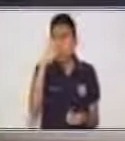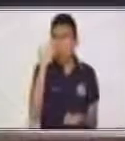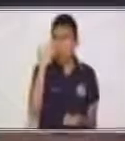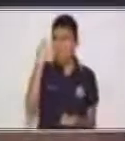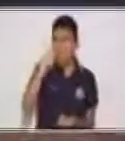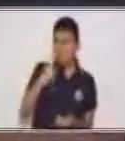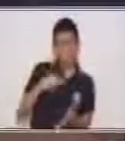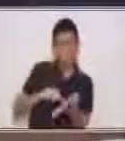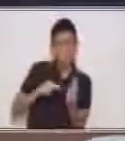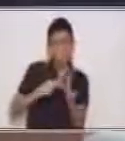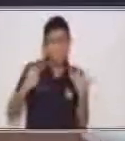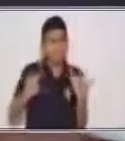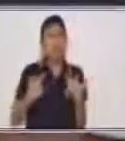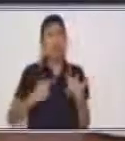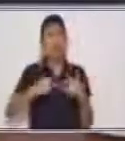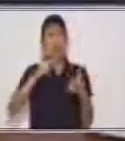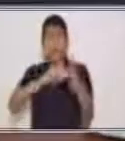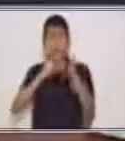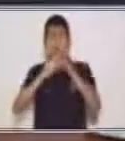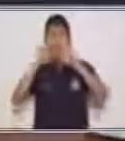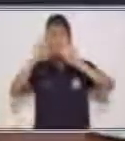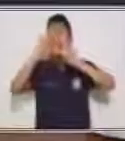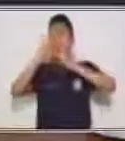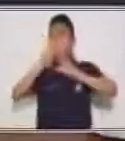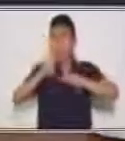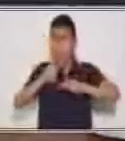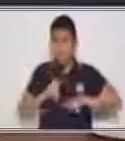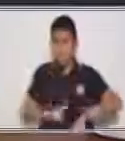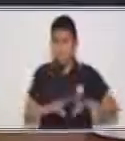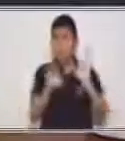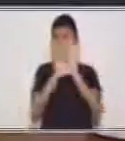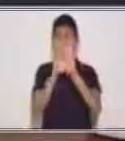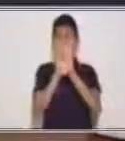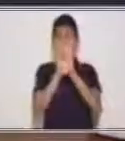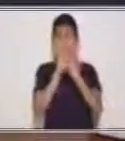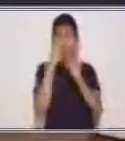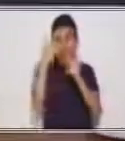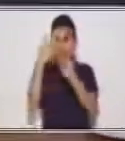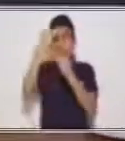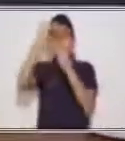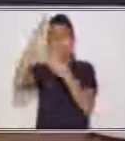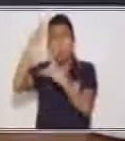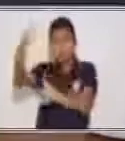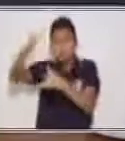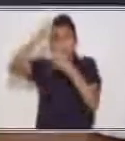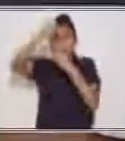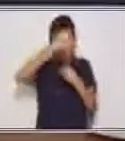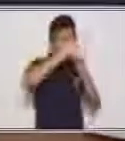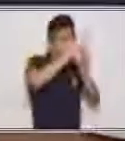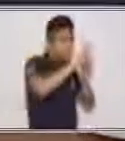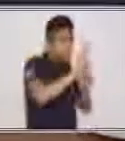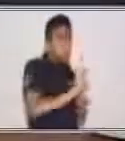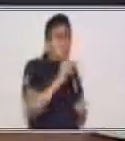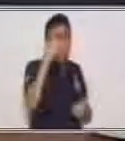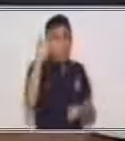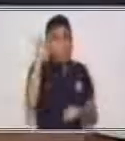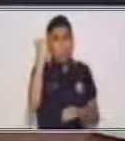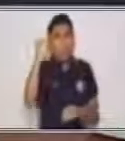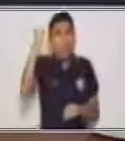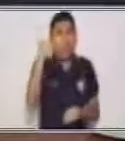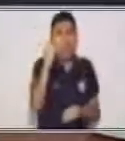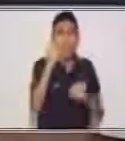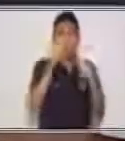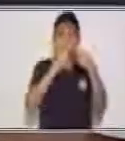tiene que ver con lo que es investigación. Cuando tú investigas y tienes nuevos conocimientos, los puedes hacer de dos formas, de forma empírica y de